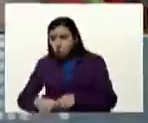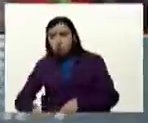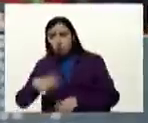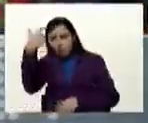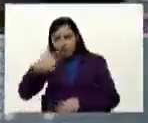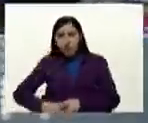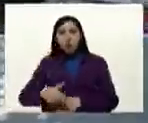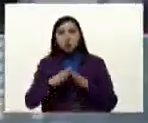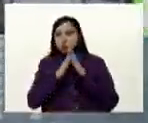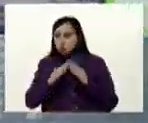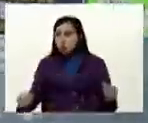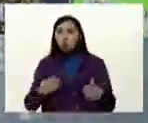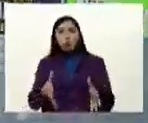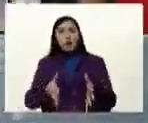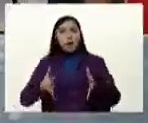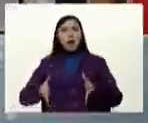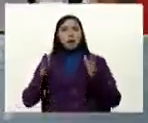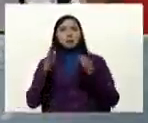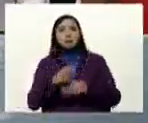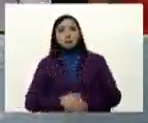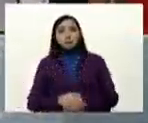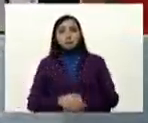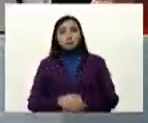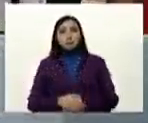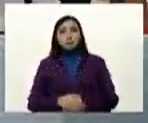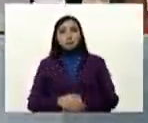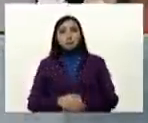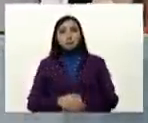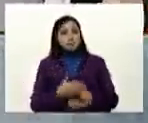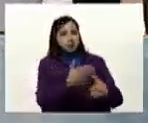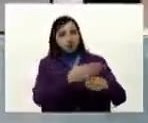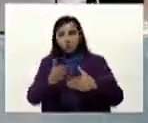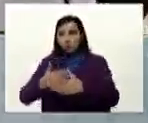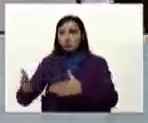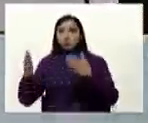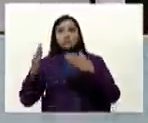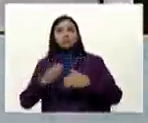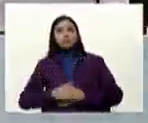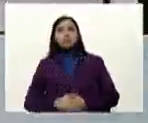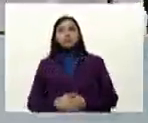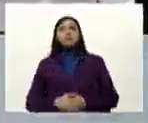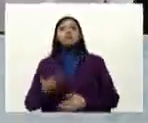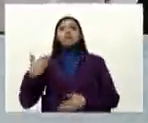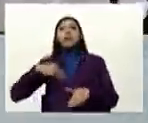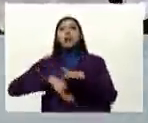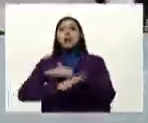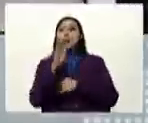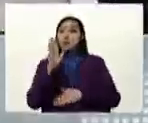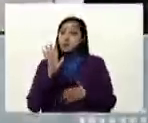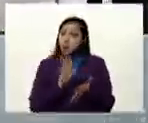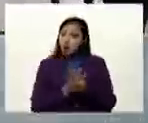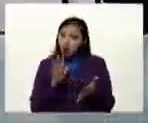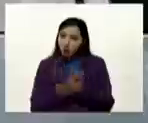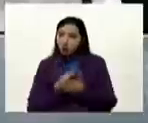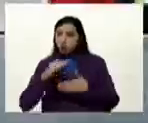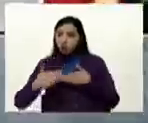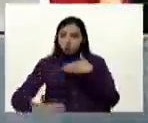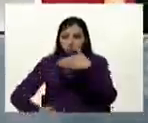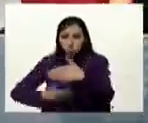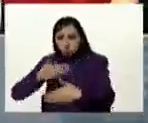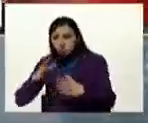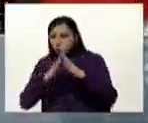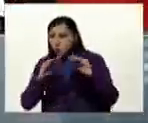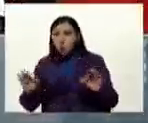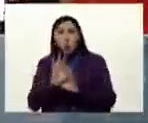Ganar-ganar para todos. Un ganar-ganar para todo. Ir estabilizando, equilibrando todos